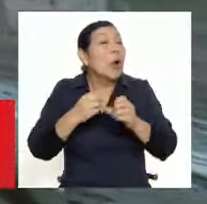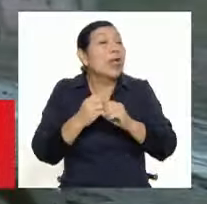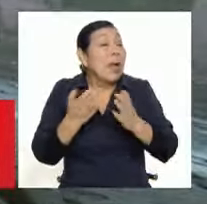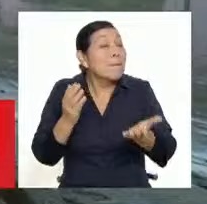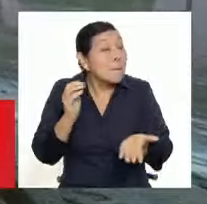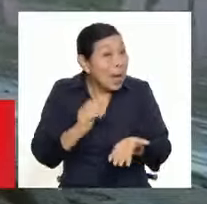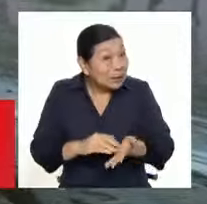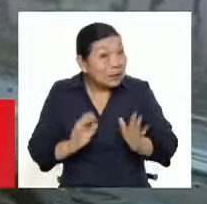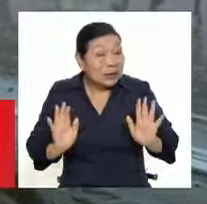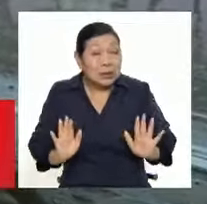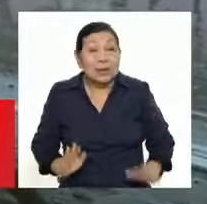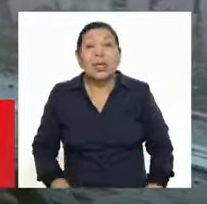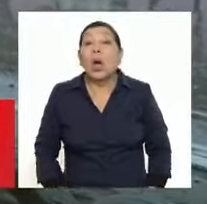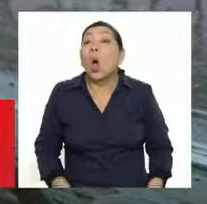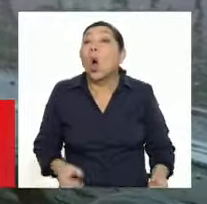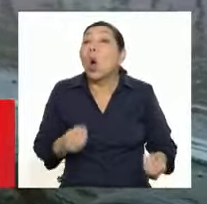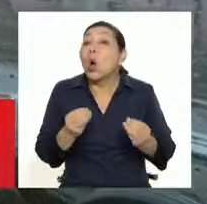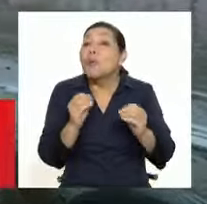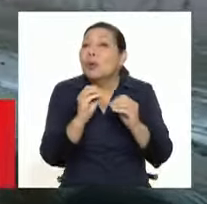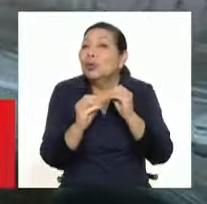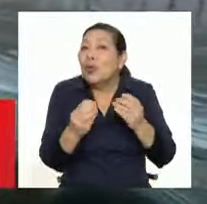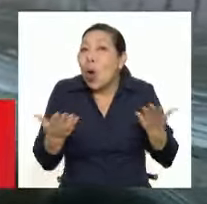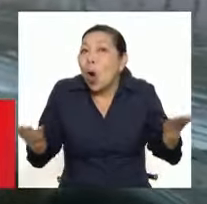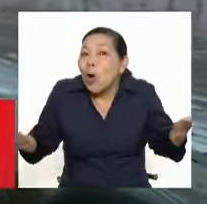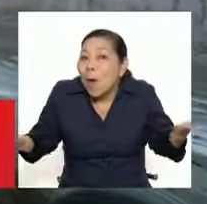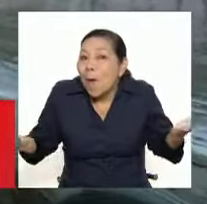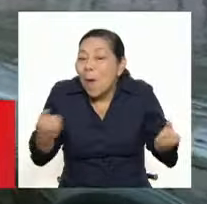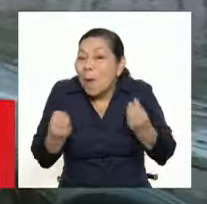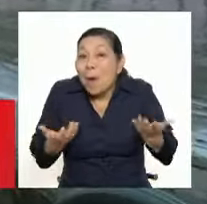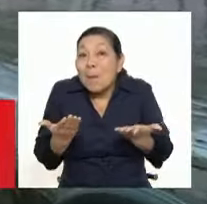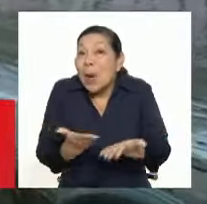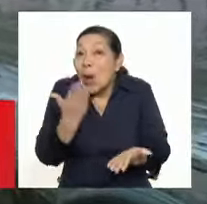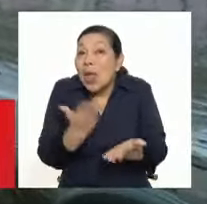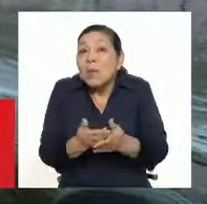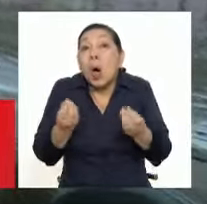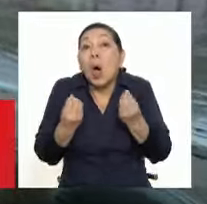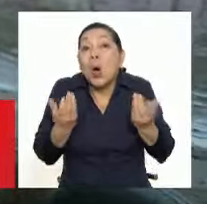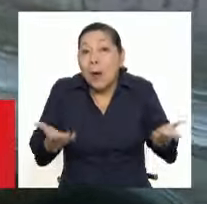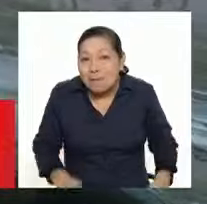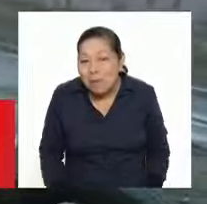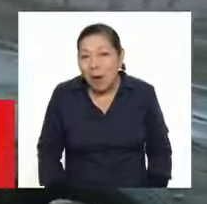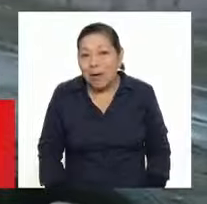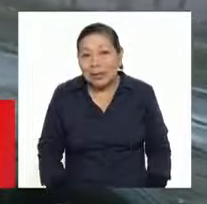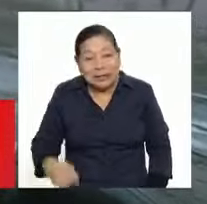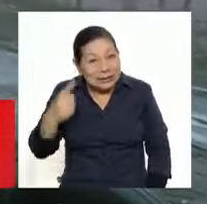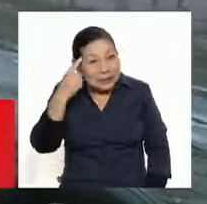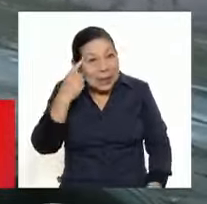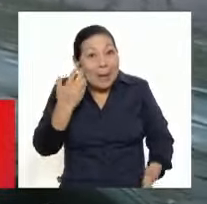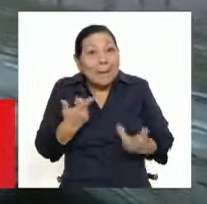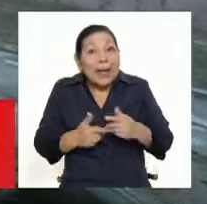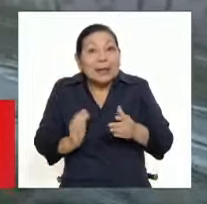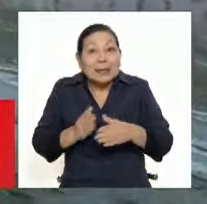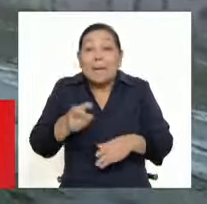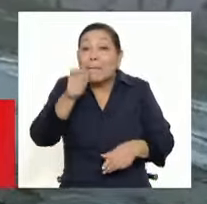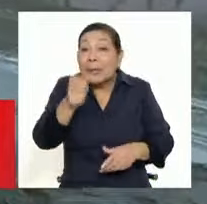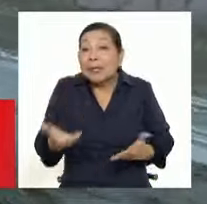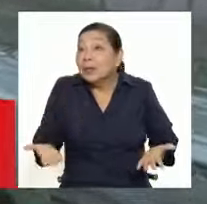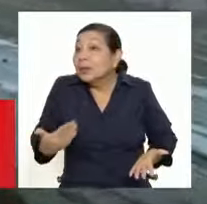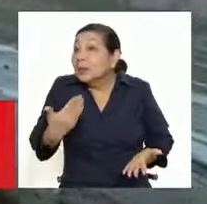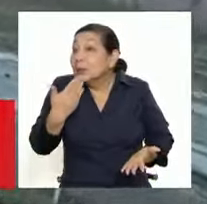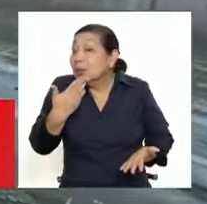días. Y la pregunta es, ¿cómo se soluciona, cómo se supera este problema, María Fernanda? Probablemente tenga que llegar personal,